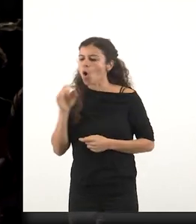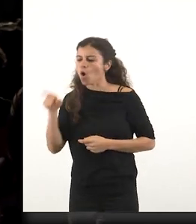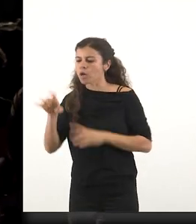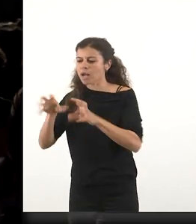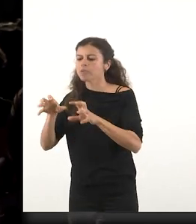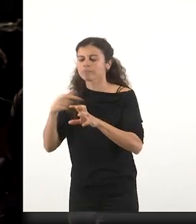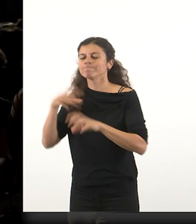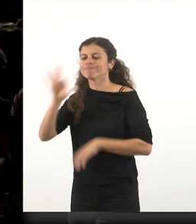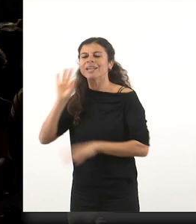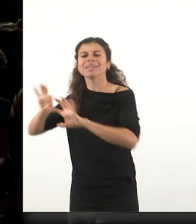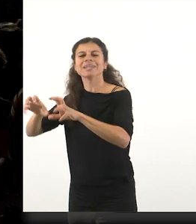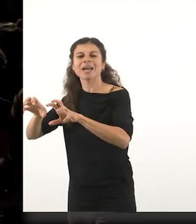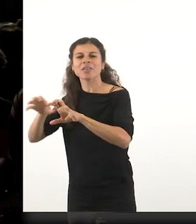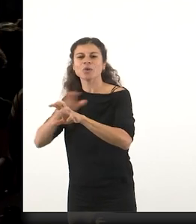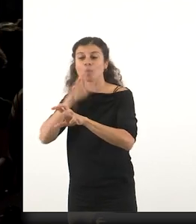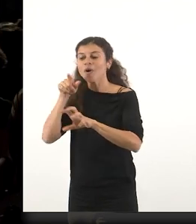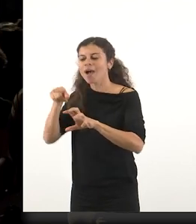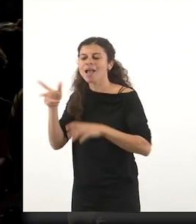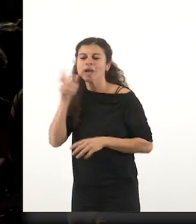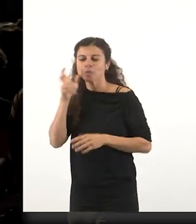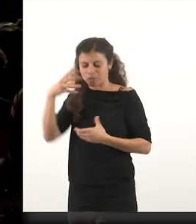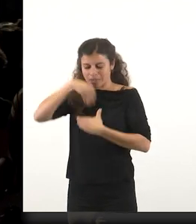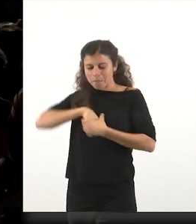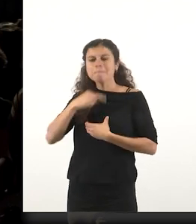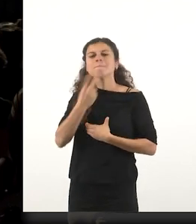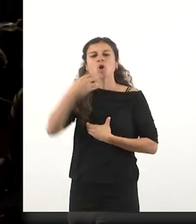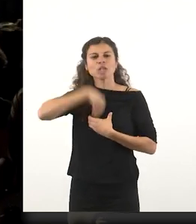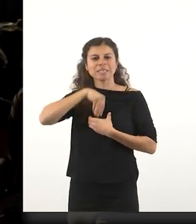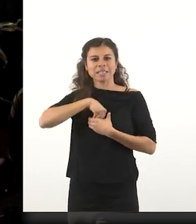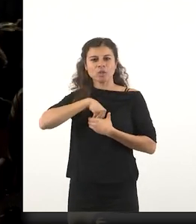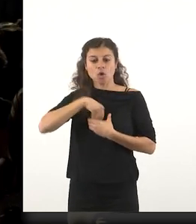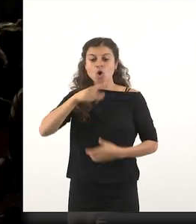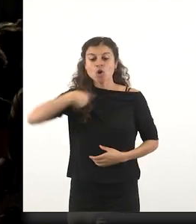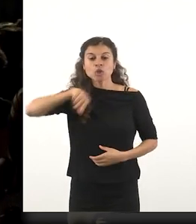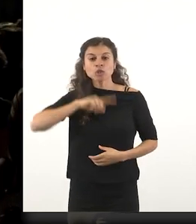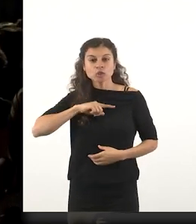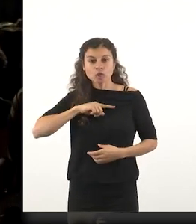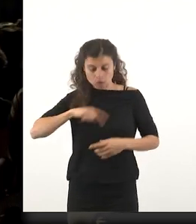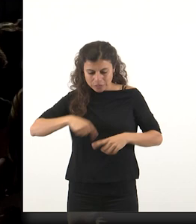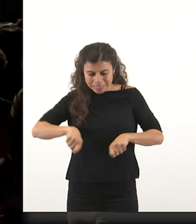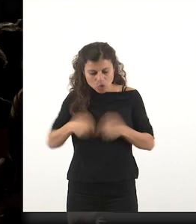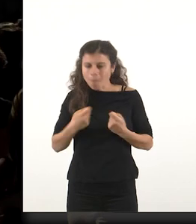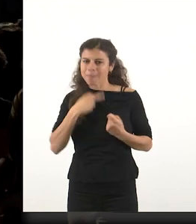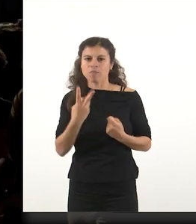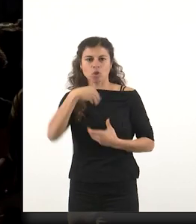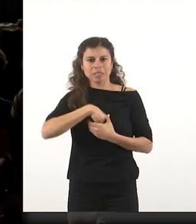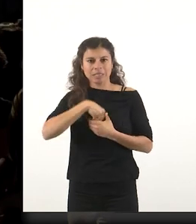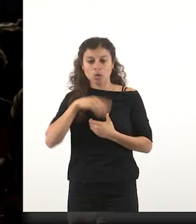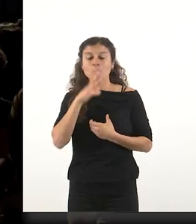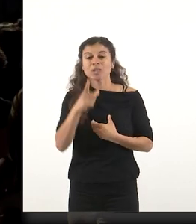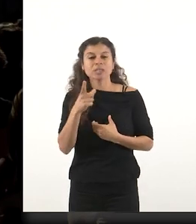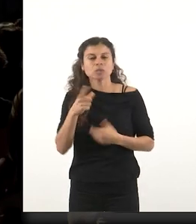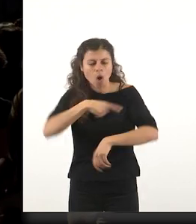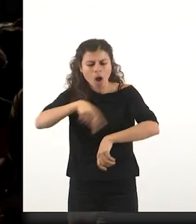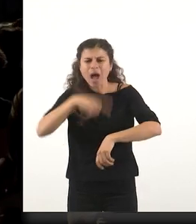maltratan. Por eso no podemos contar nuestras historias de un día para otro. Las mujeres tardamos años en poner nombre, en poner acción a lo